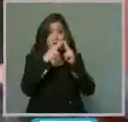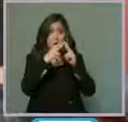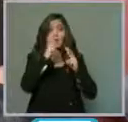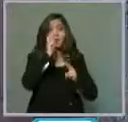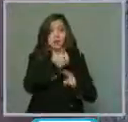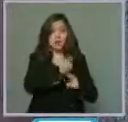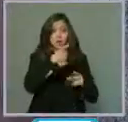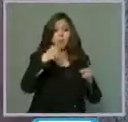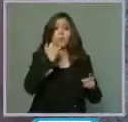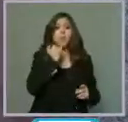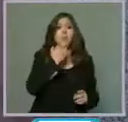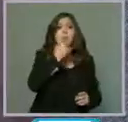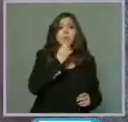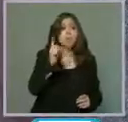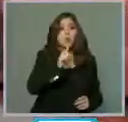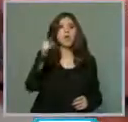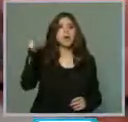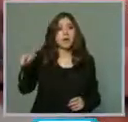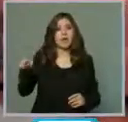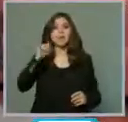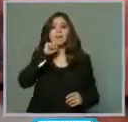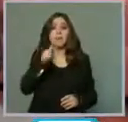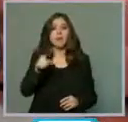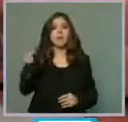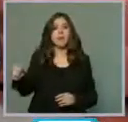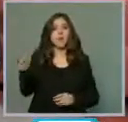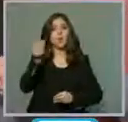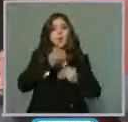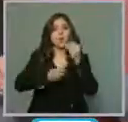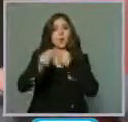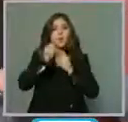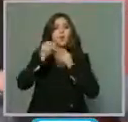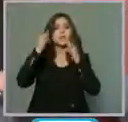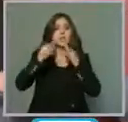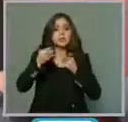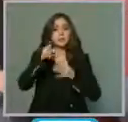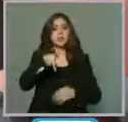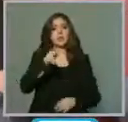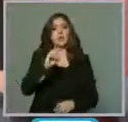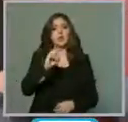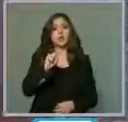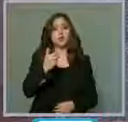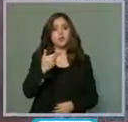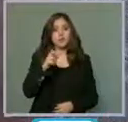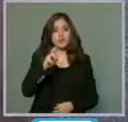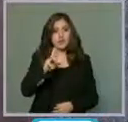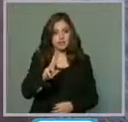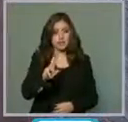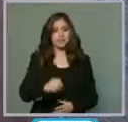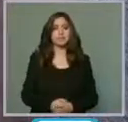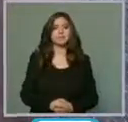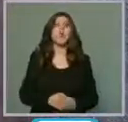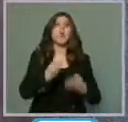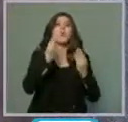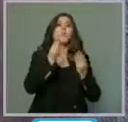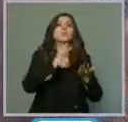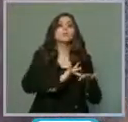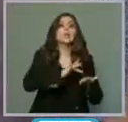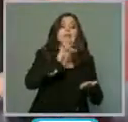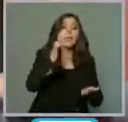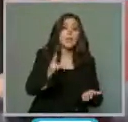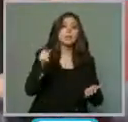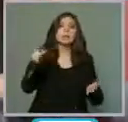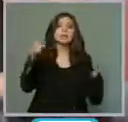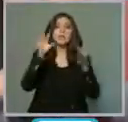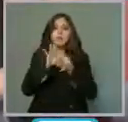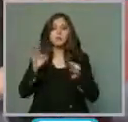Que ella come también alimentos kosher, me comentaba. Sí. Oye, pues muchísimas gracias, Alicia. La verdad es que nos aclaras muchísimo este tema, que siempre